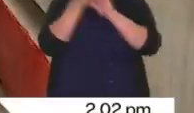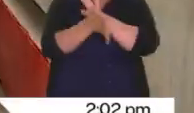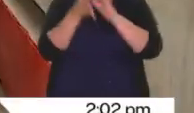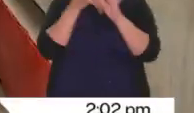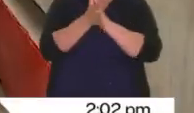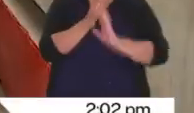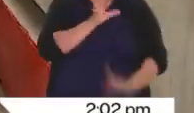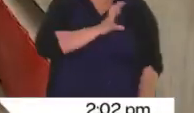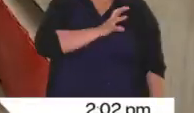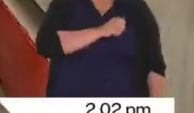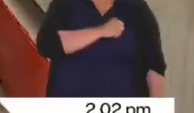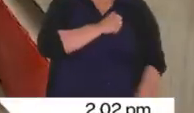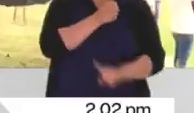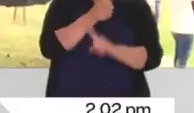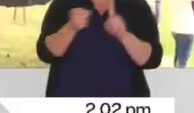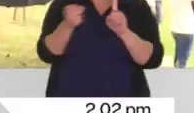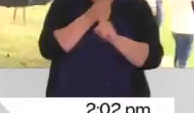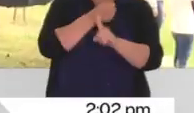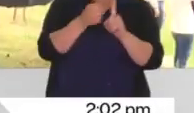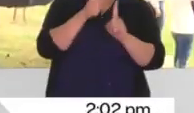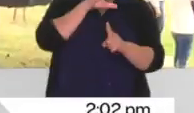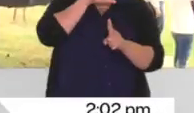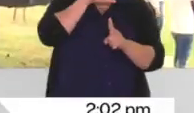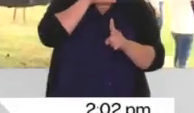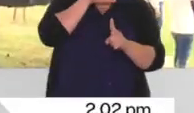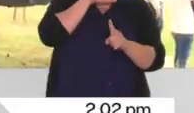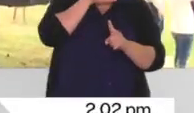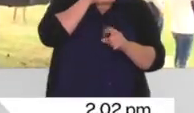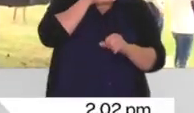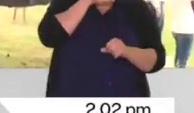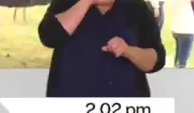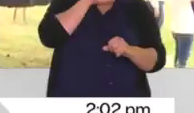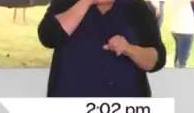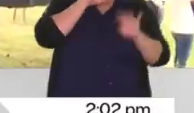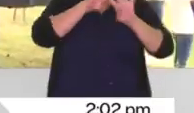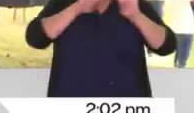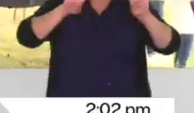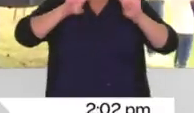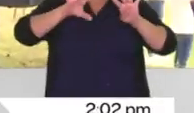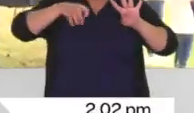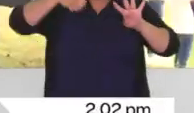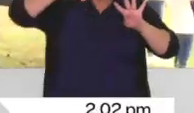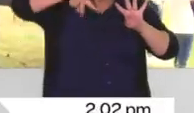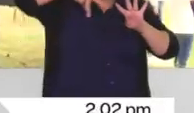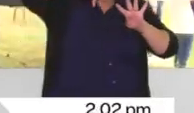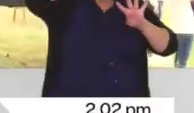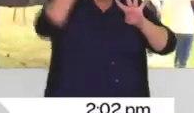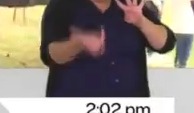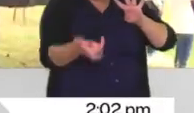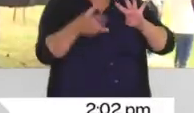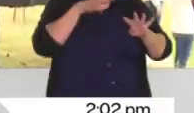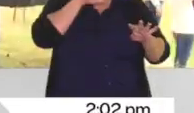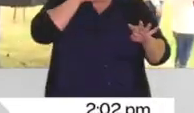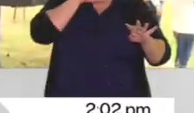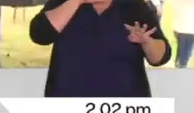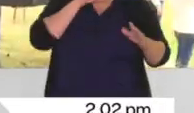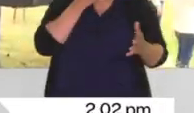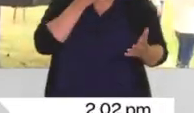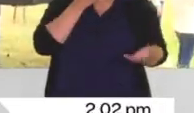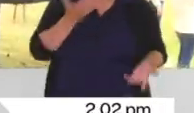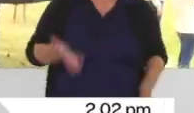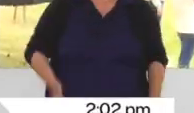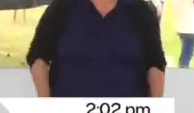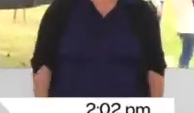doloroso caso de maltrato una perrita que fue lanzada desde el balcón de un apartamento Camilo buenas tardes cuéntanos Cómo está la